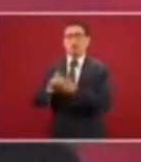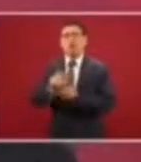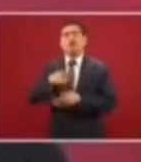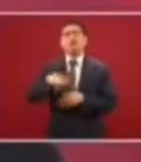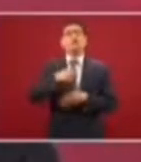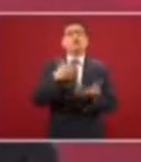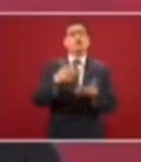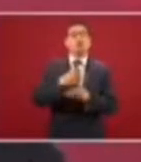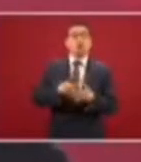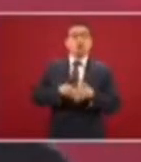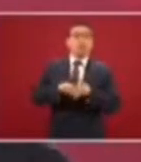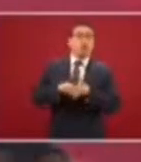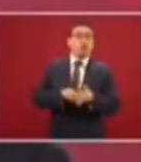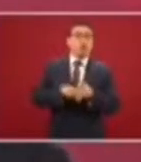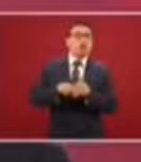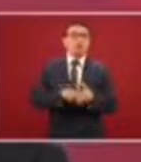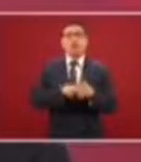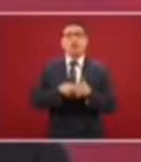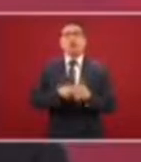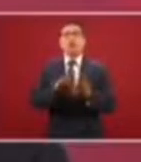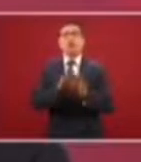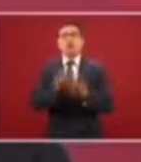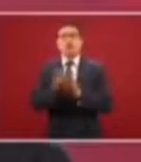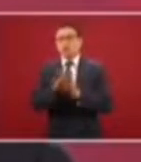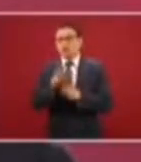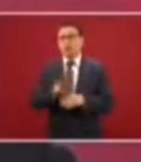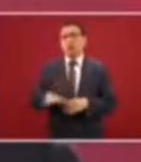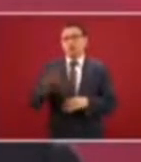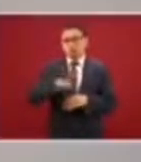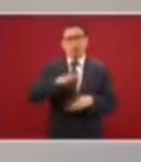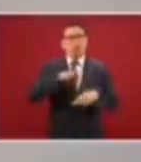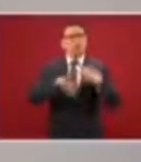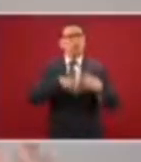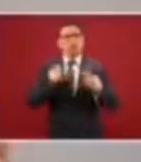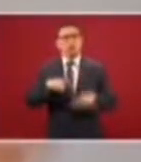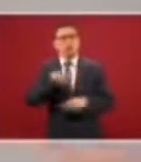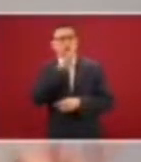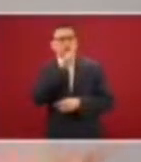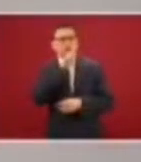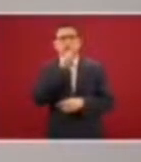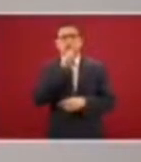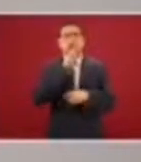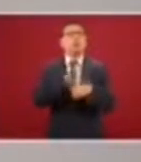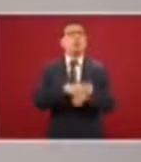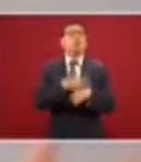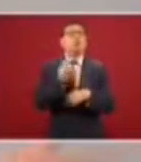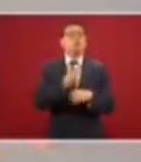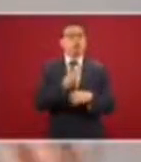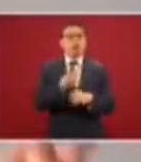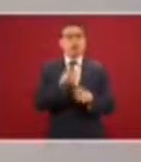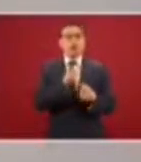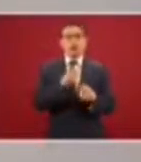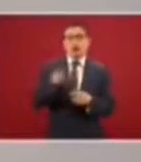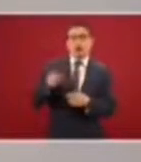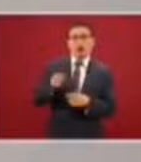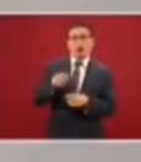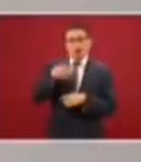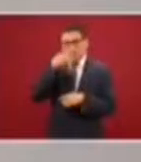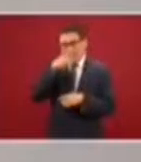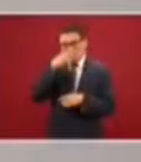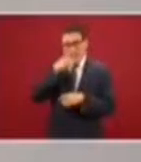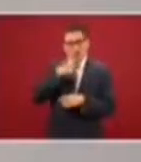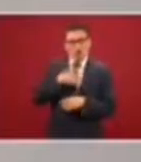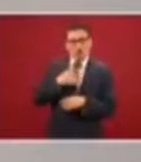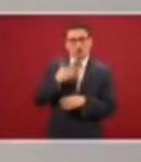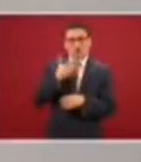empezar a recibir presión producto de la muy legítima preocupación de las personas sobre si pueden estar o no